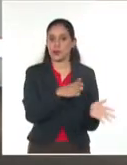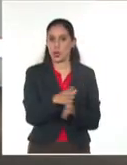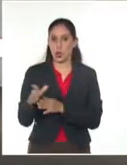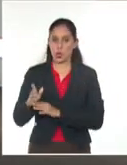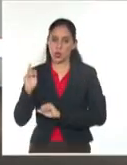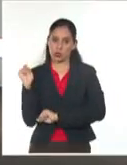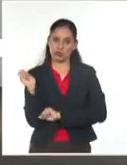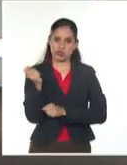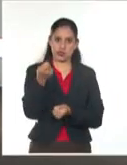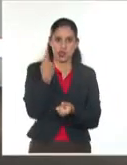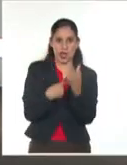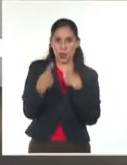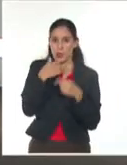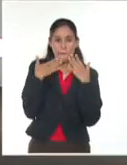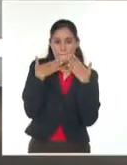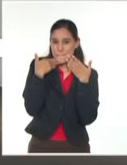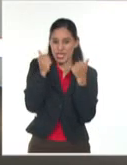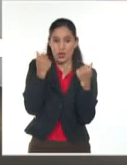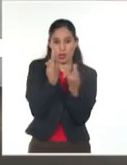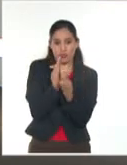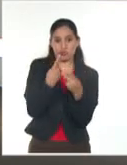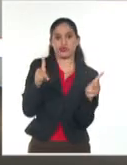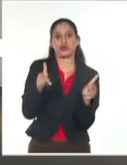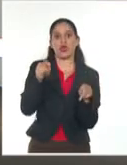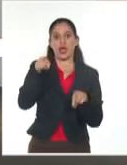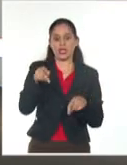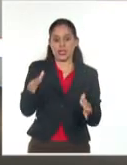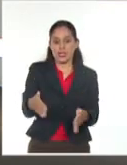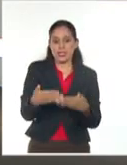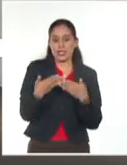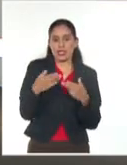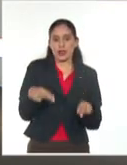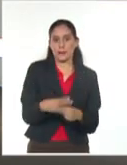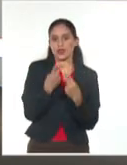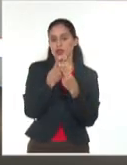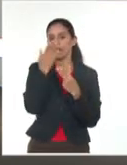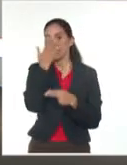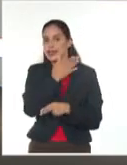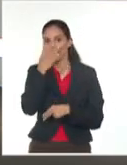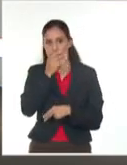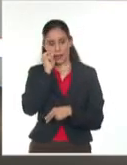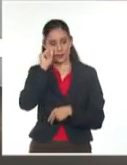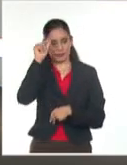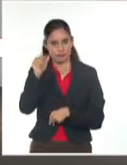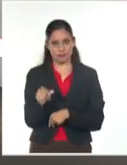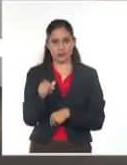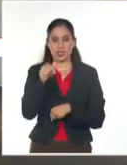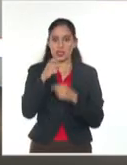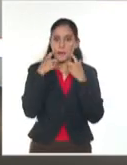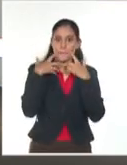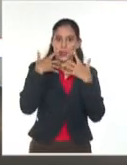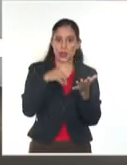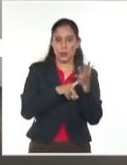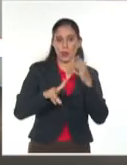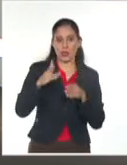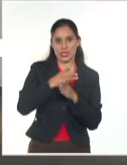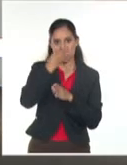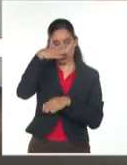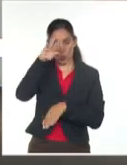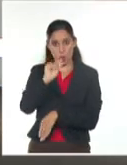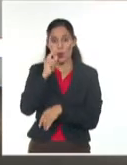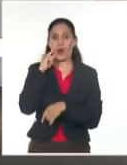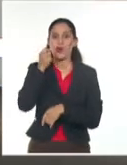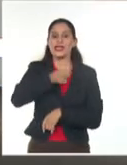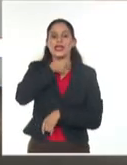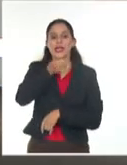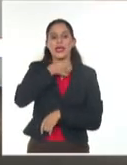peloteros que mejores números muestra en este cierre de campeonato es Adriel Labrada. El jardinero izquierdo de Santiago de Cuba ofreció declaraciones